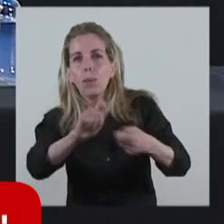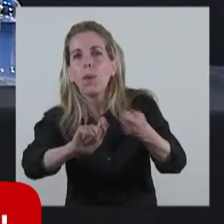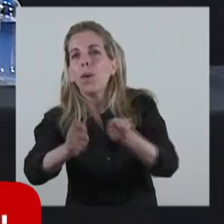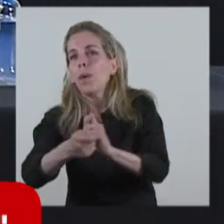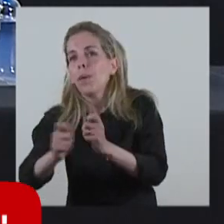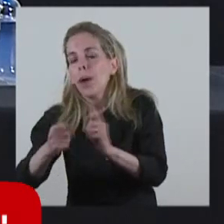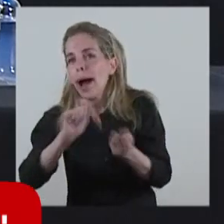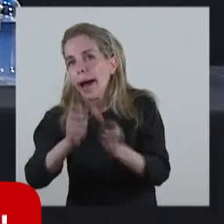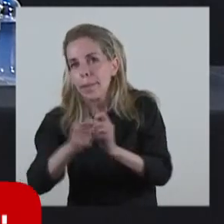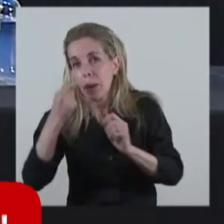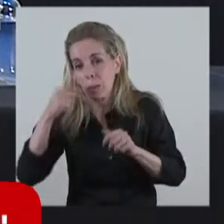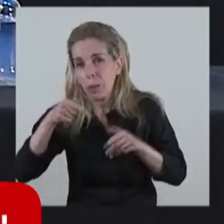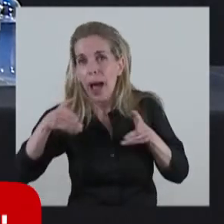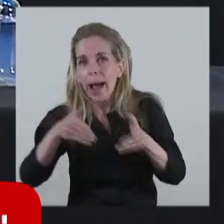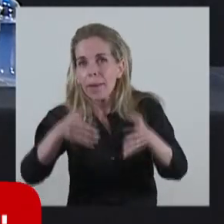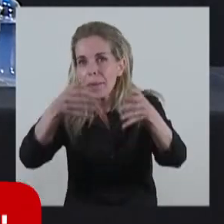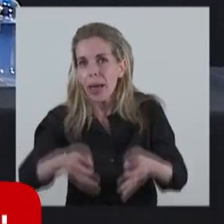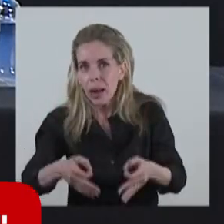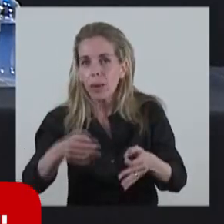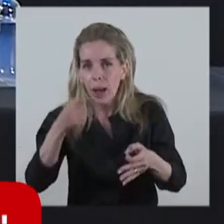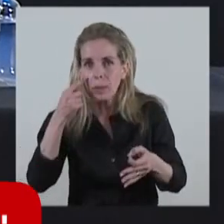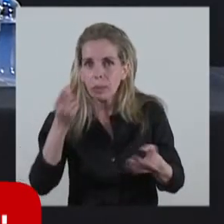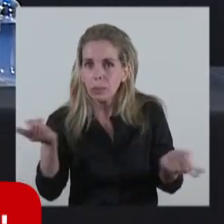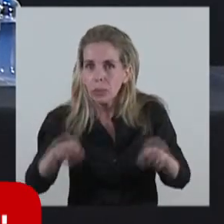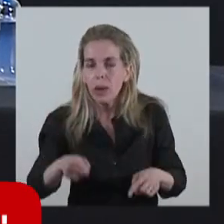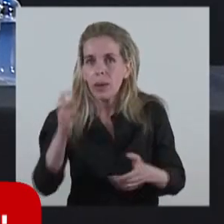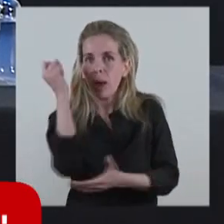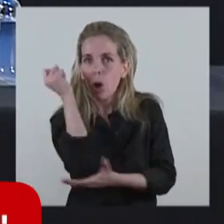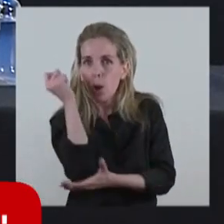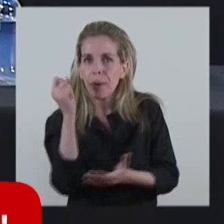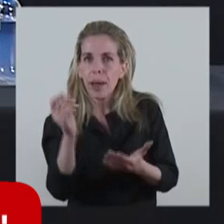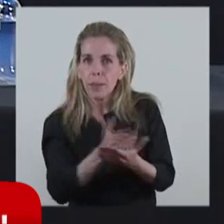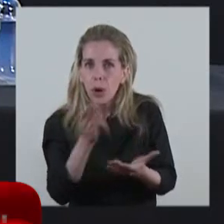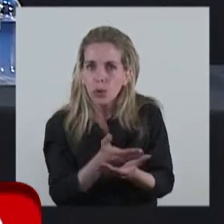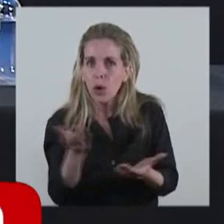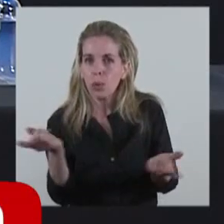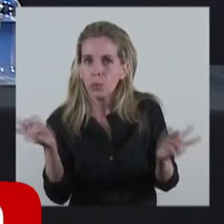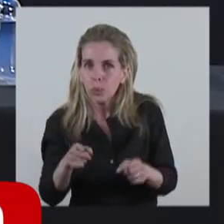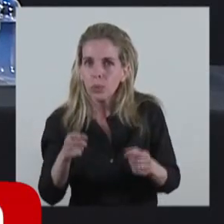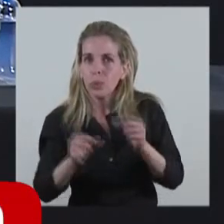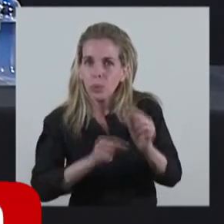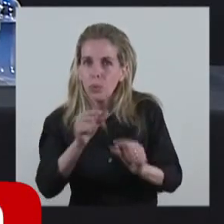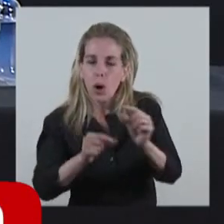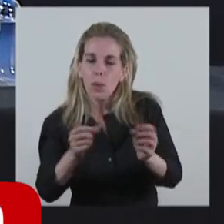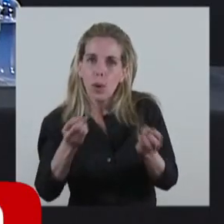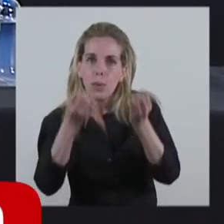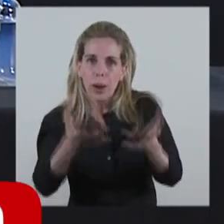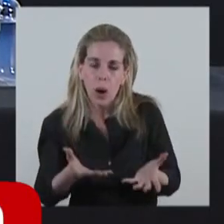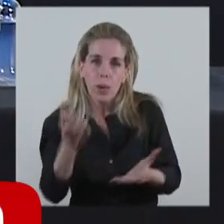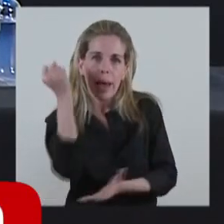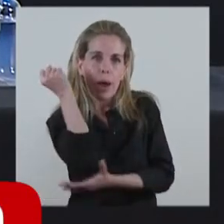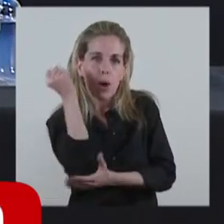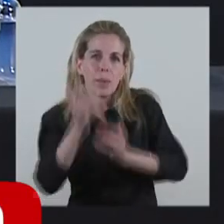que va en el camino correcto, va en el camino de la recuperación económica, en el camino de la robustez macroeconómica, en el camino